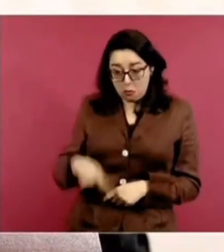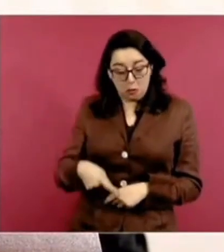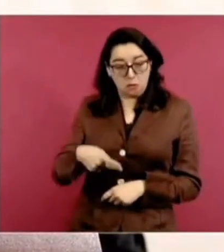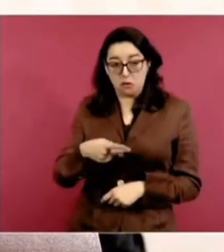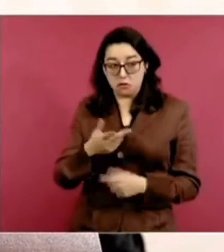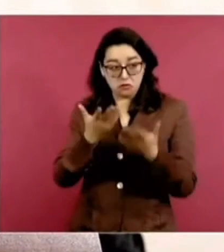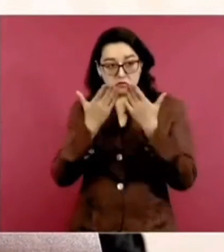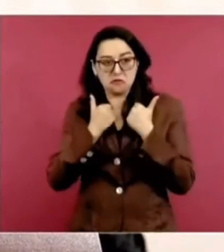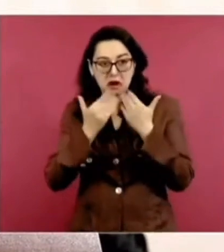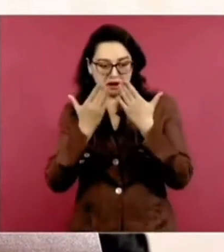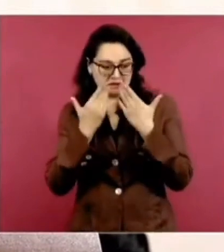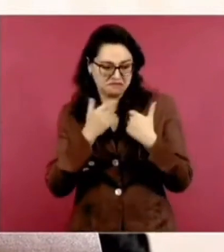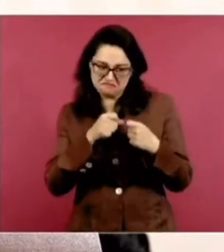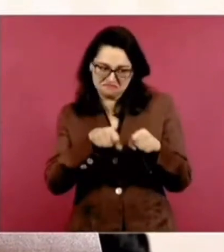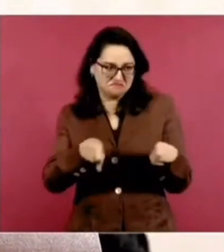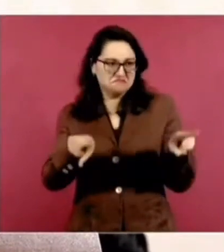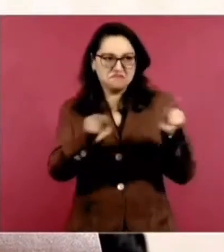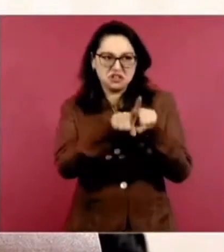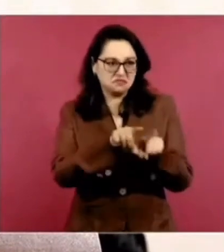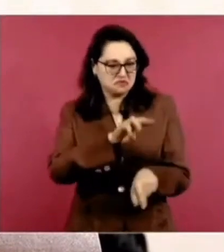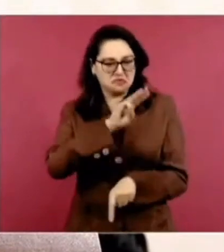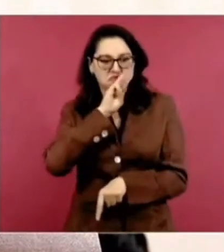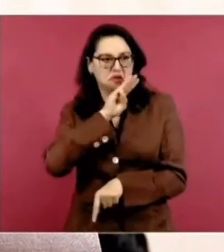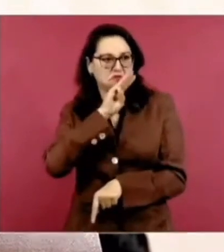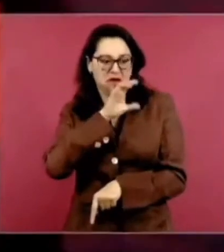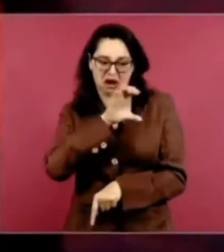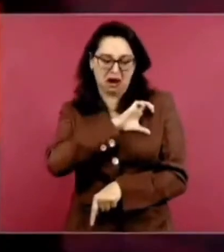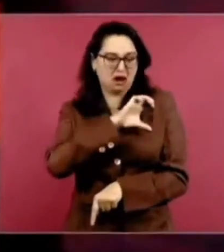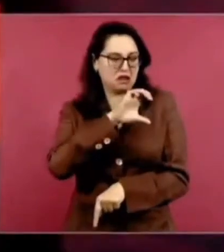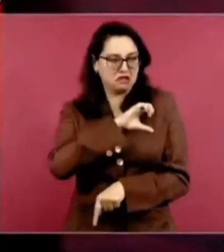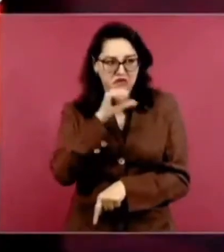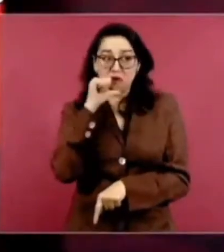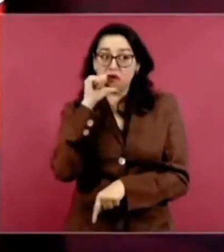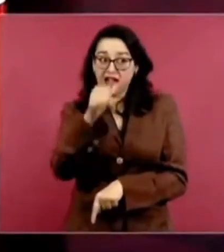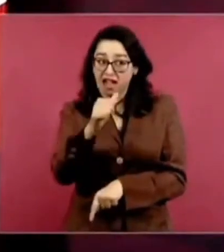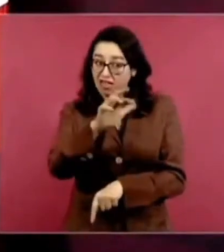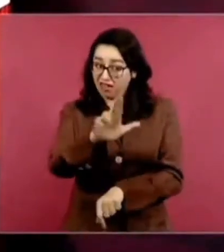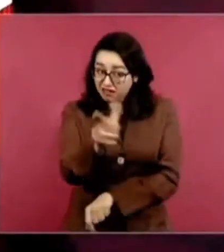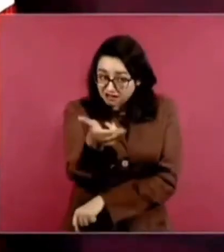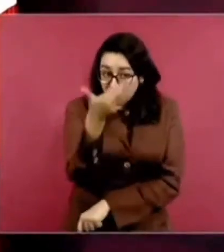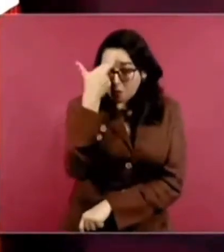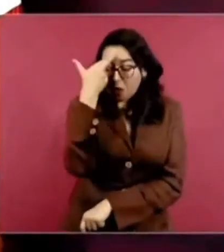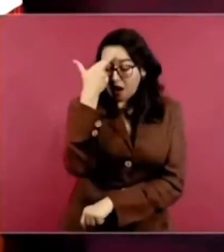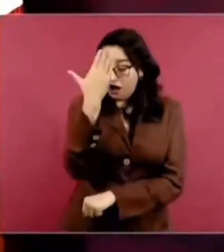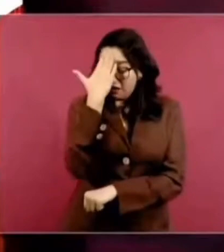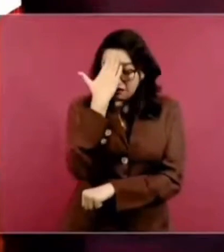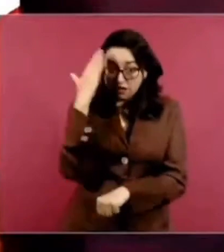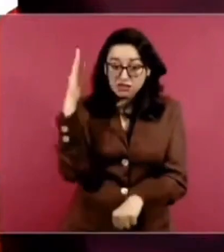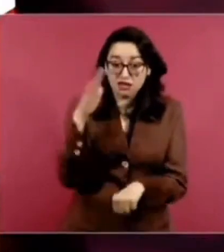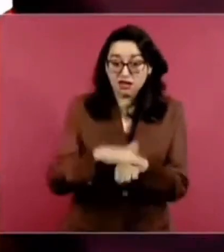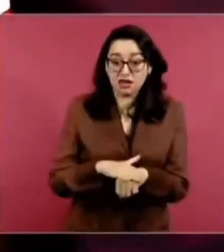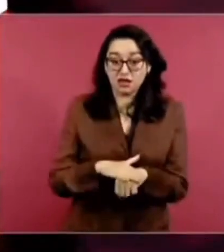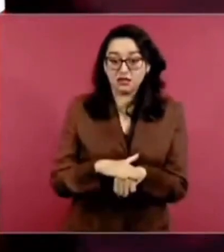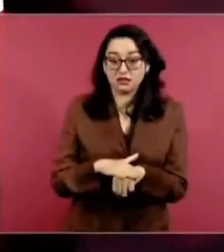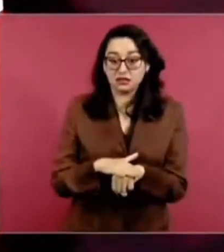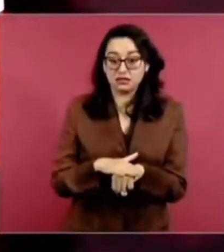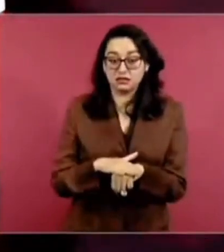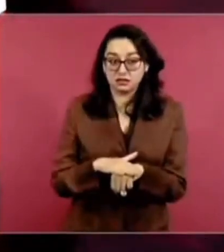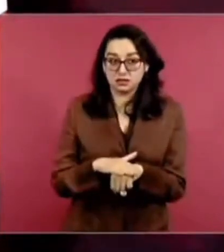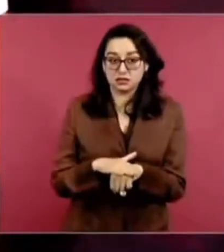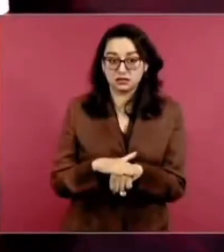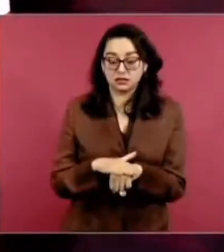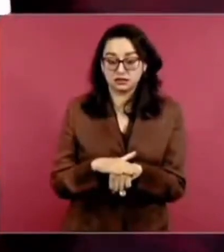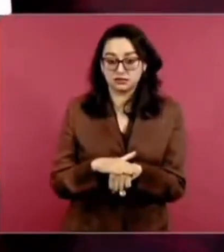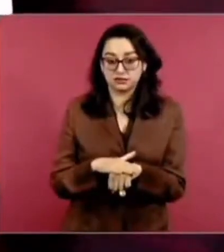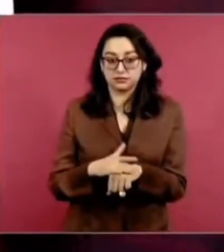Y están en un error porque además de que es muy ramplón,